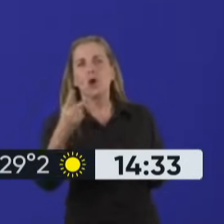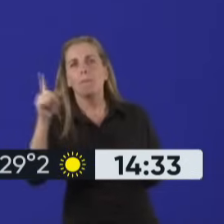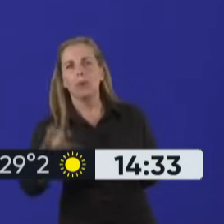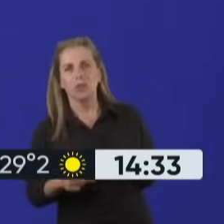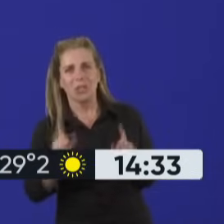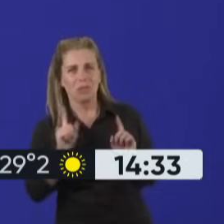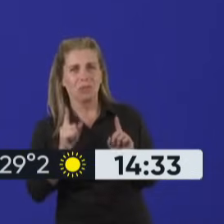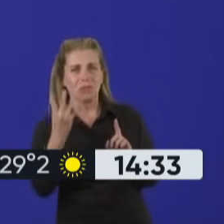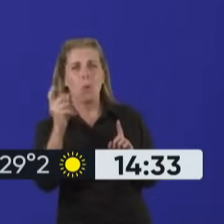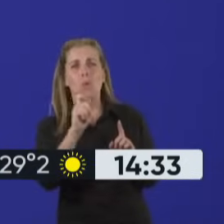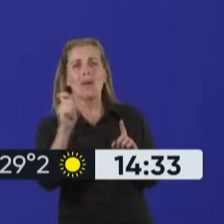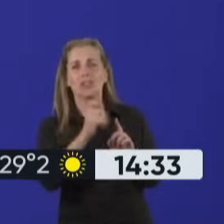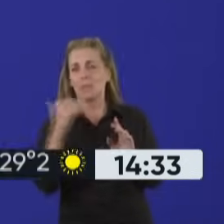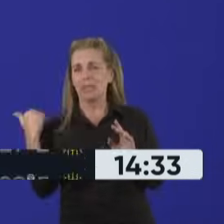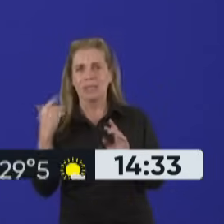4 meses.